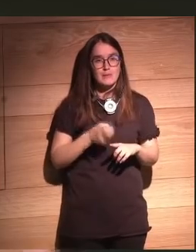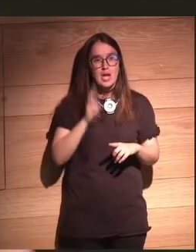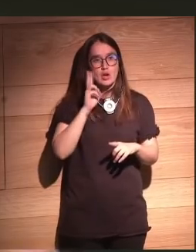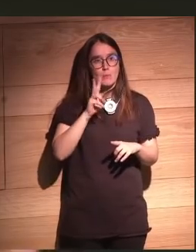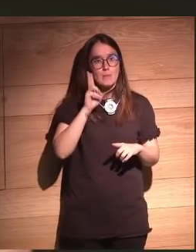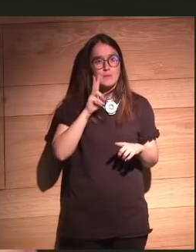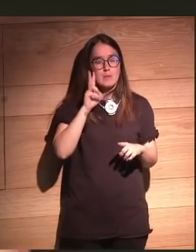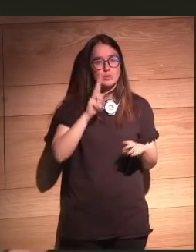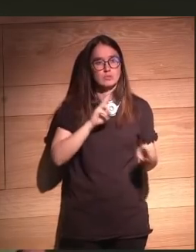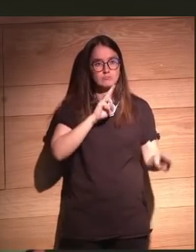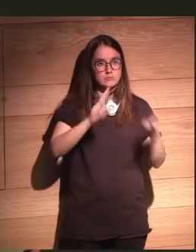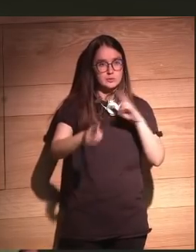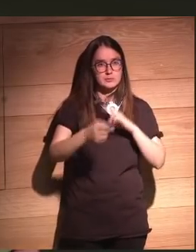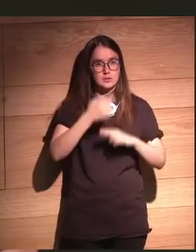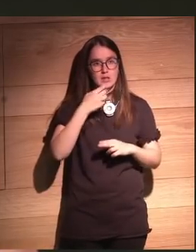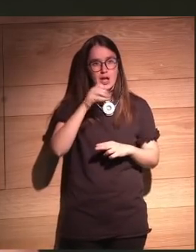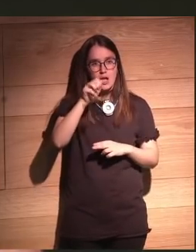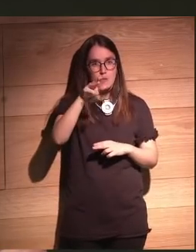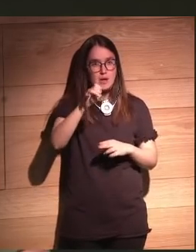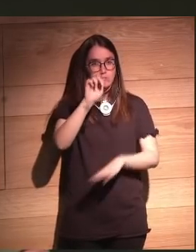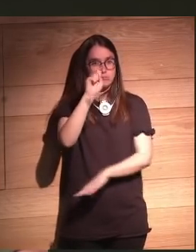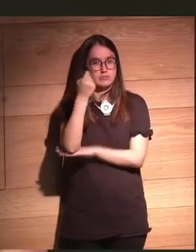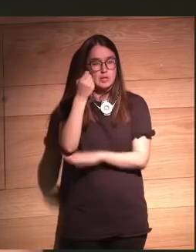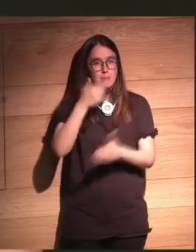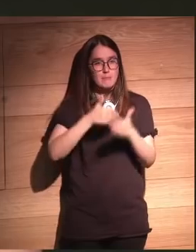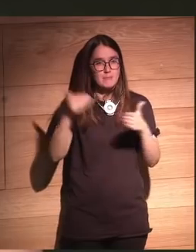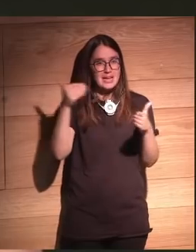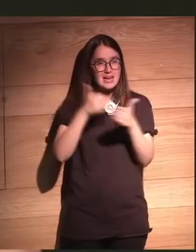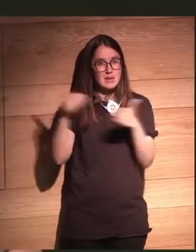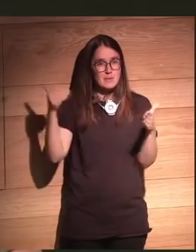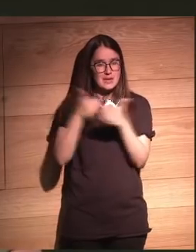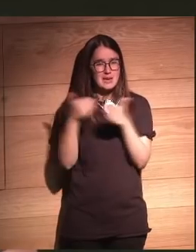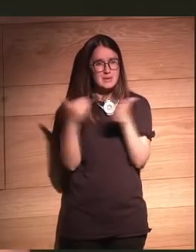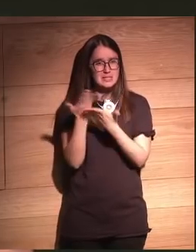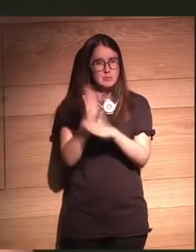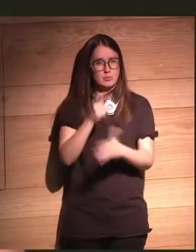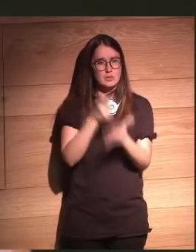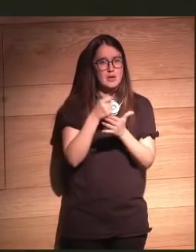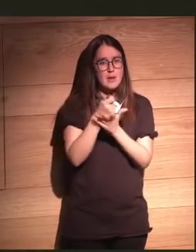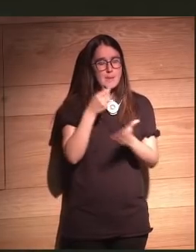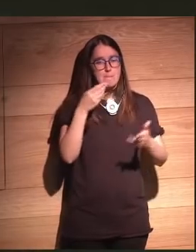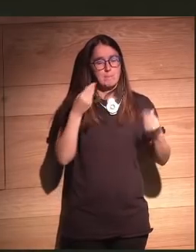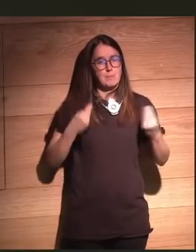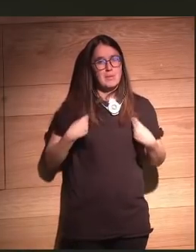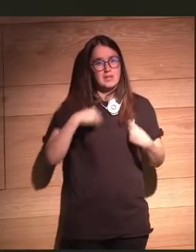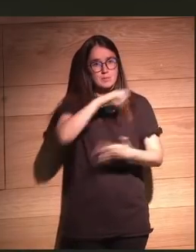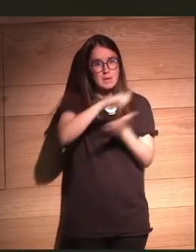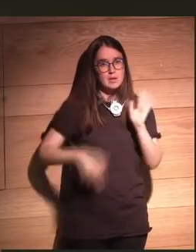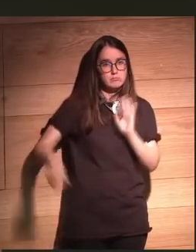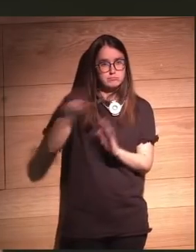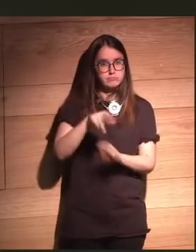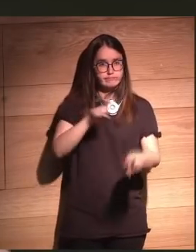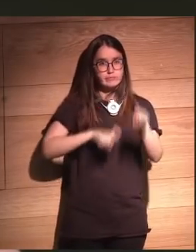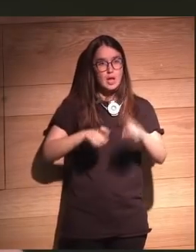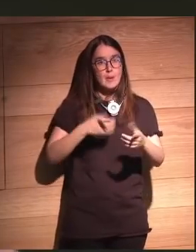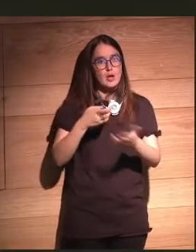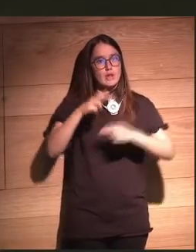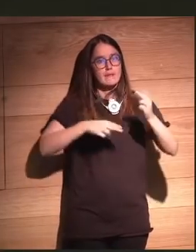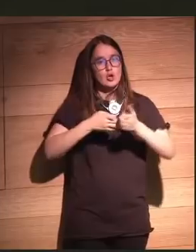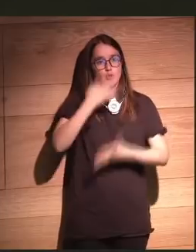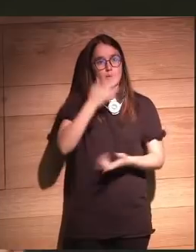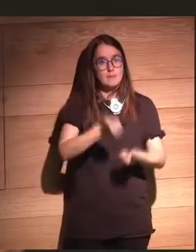vez hay respuestas, es decir, la PA ha conseguido miles de daciones en pago, ha recuperado viviendas vacías. Hablamos mucho también de construir más, pero es